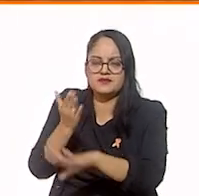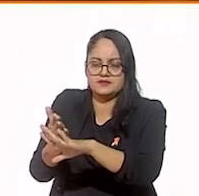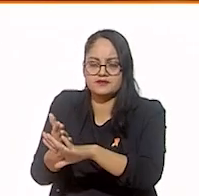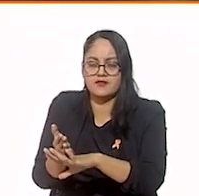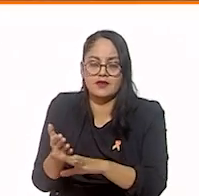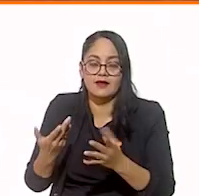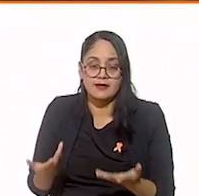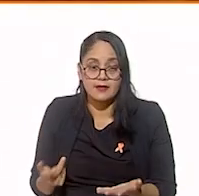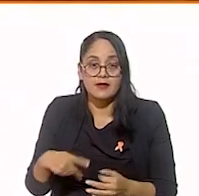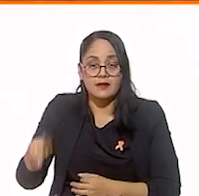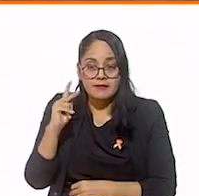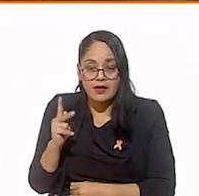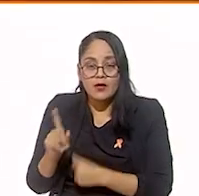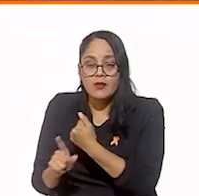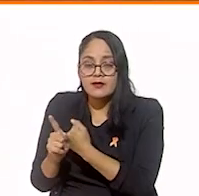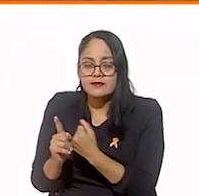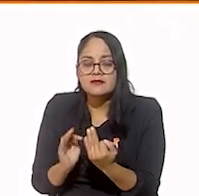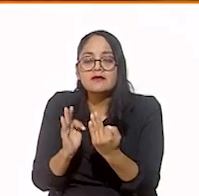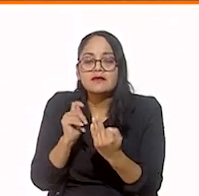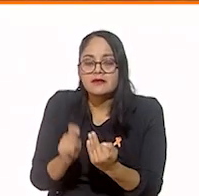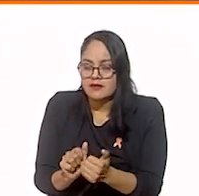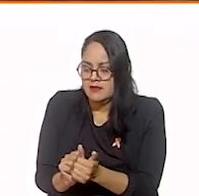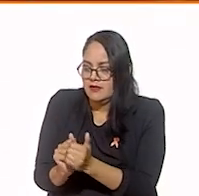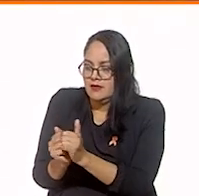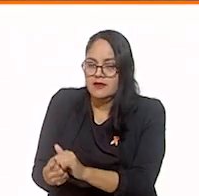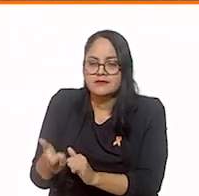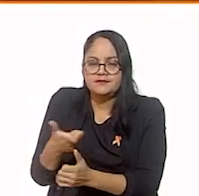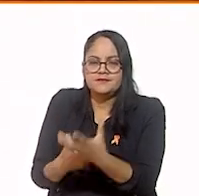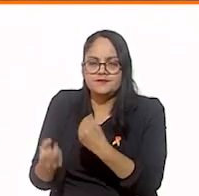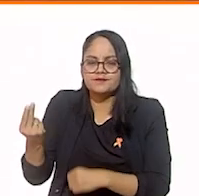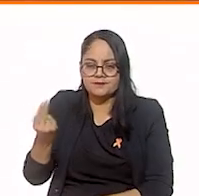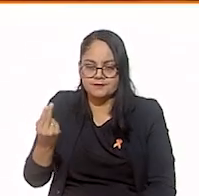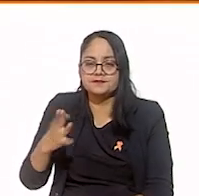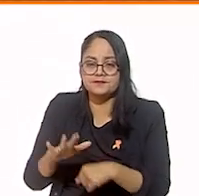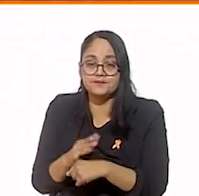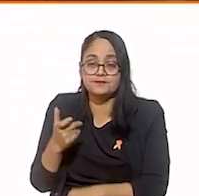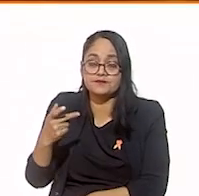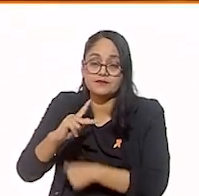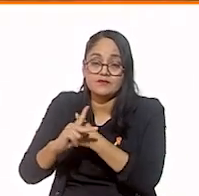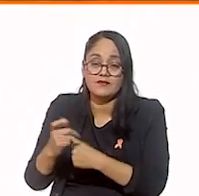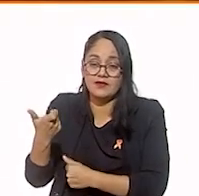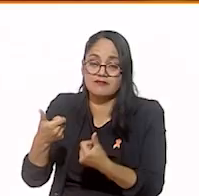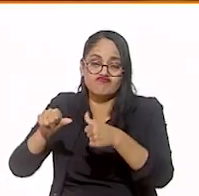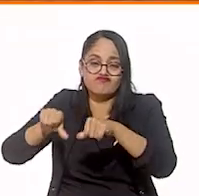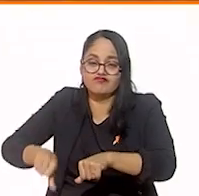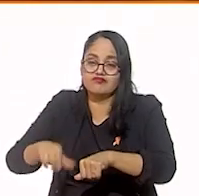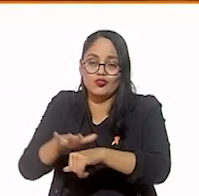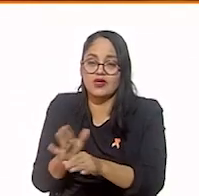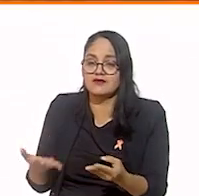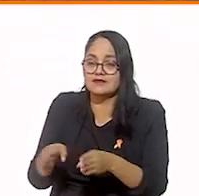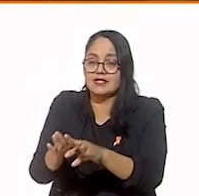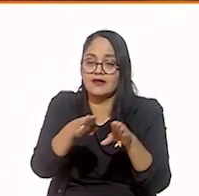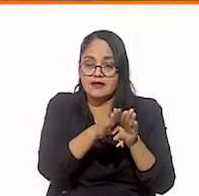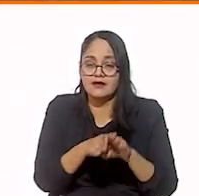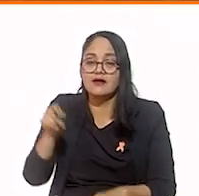denominaciones, pero el reto del país fundamentalmente es la recuperación económica. ¿Por qué? Porque el país ha perdido muchísimo dinero a raíz del bloqueo, se han